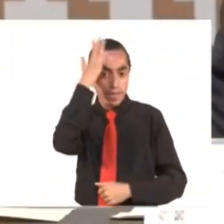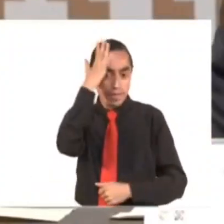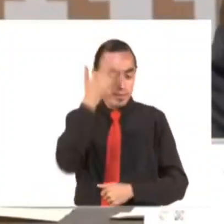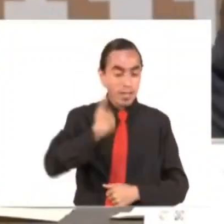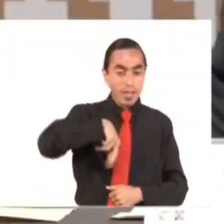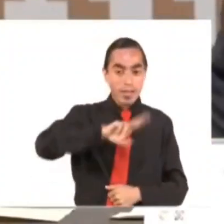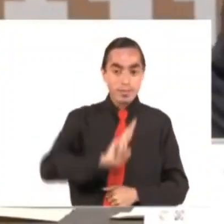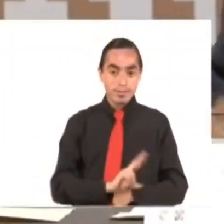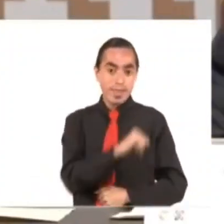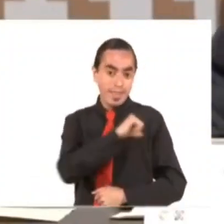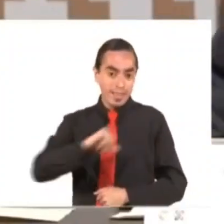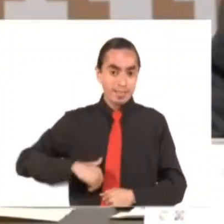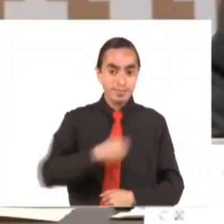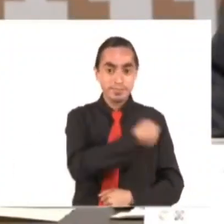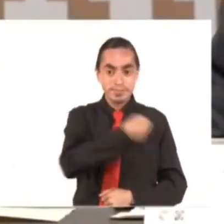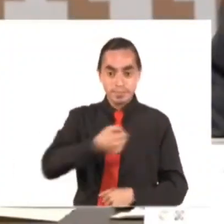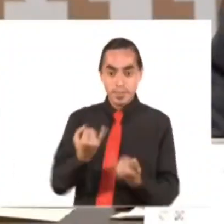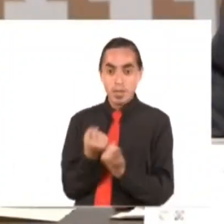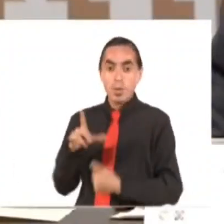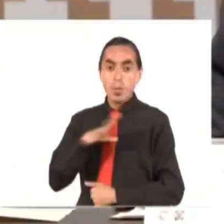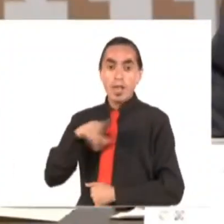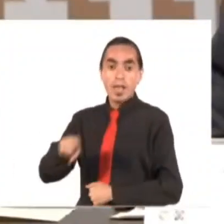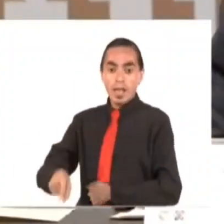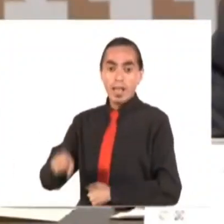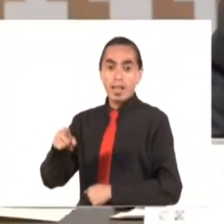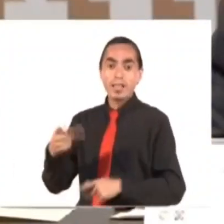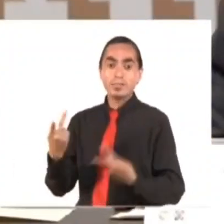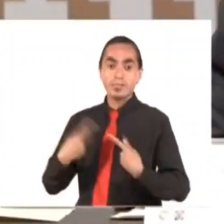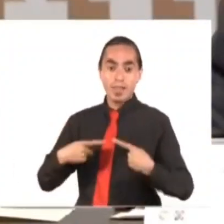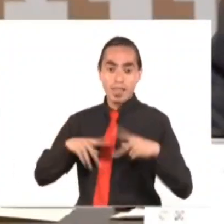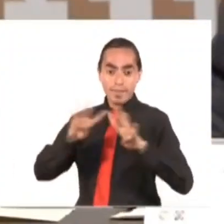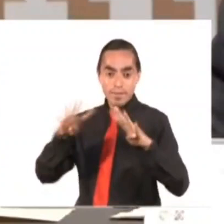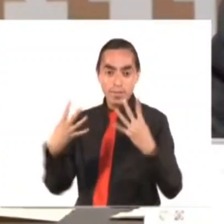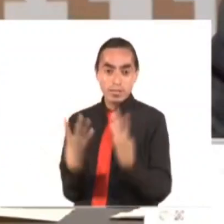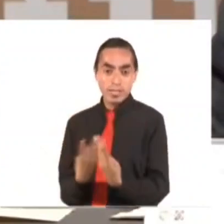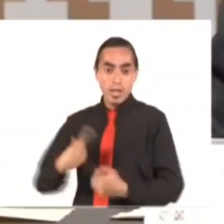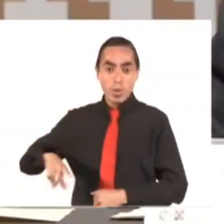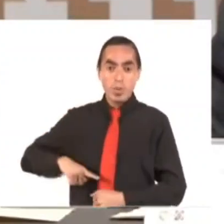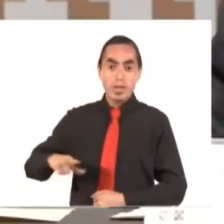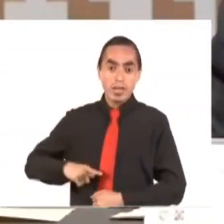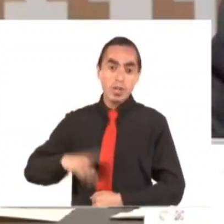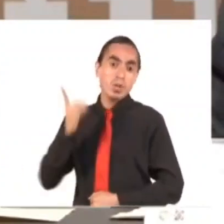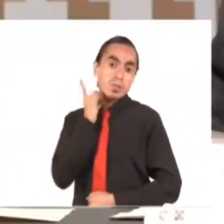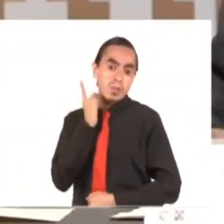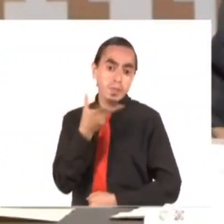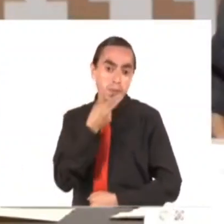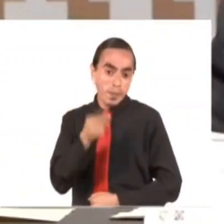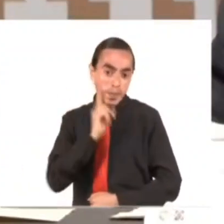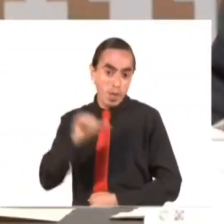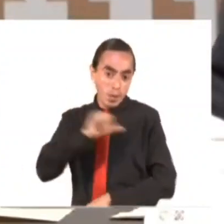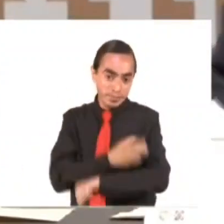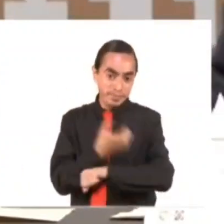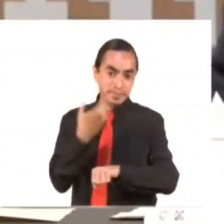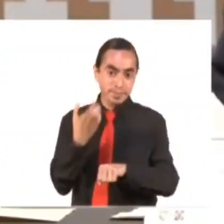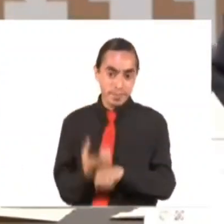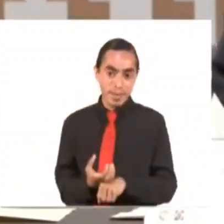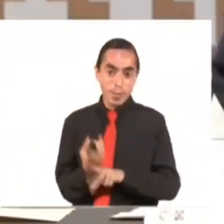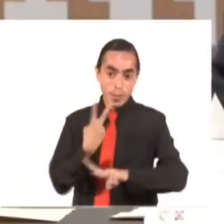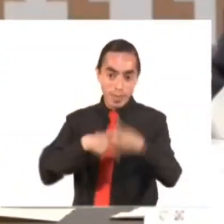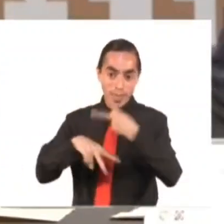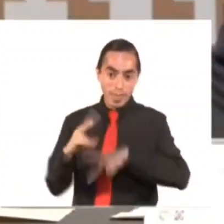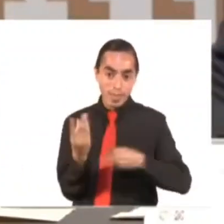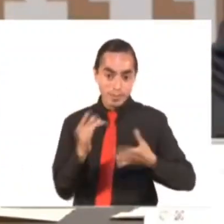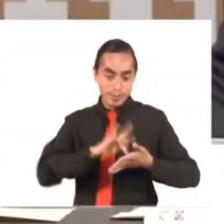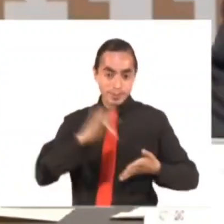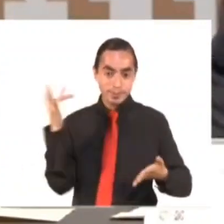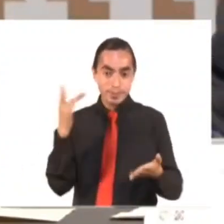alcaldías, integrantes del gabinete del gobierno, diputadas y diputados que hoy nos acompañan. Muchas gracias por estar aquí.